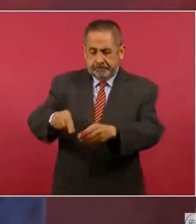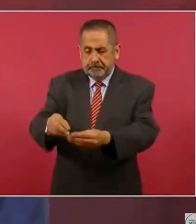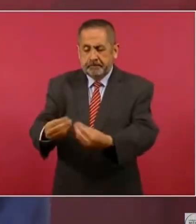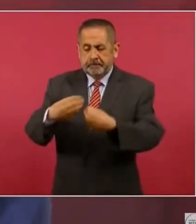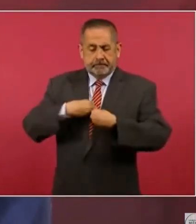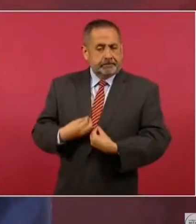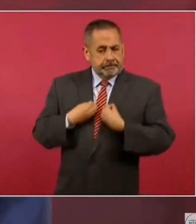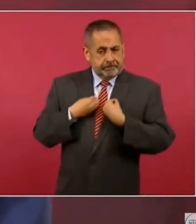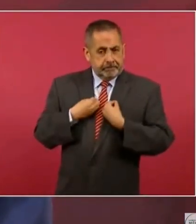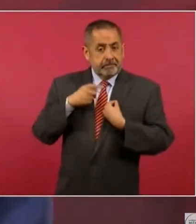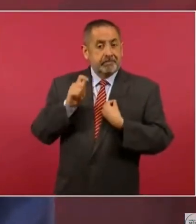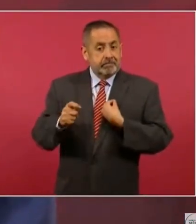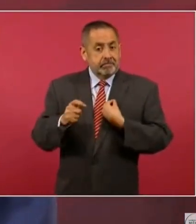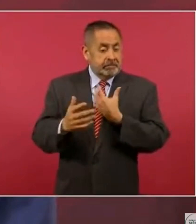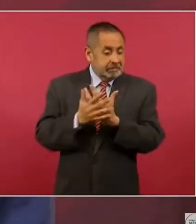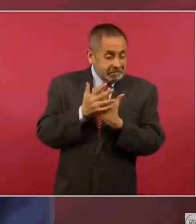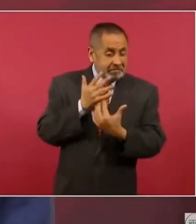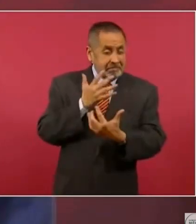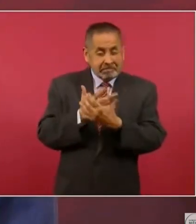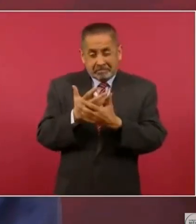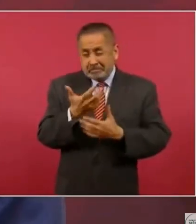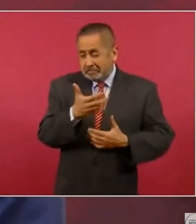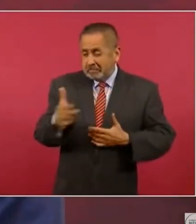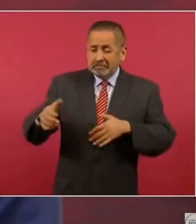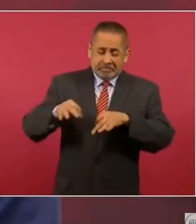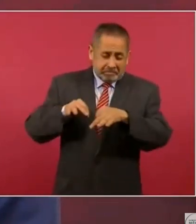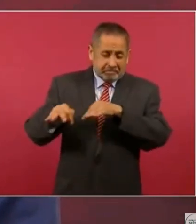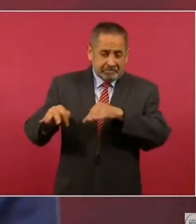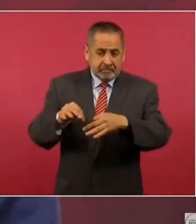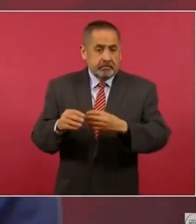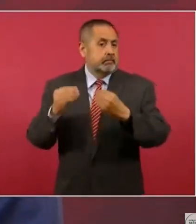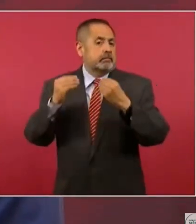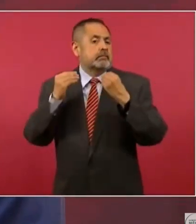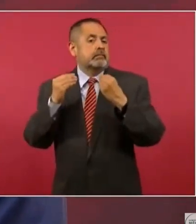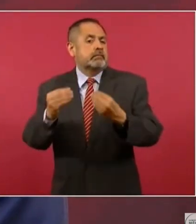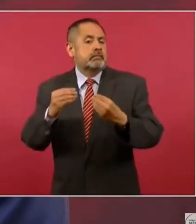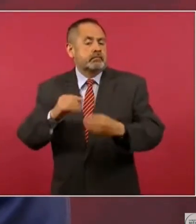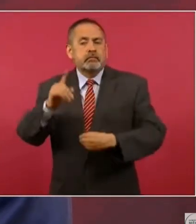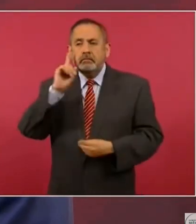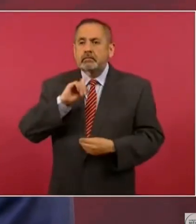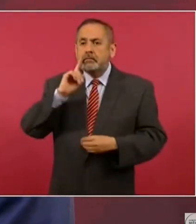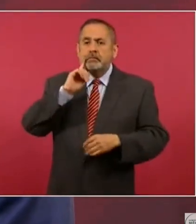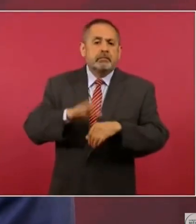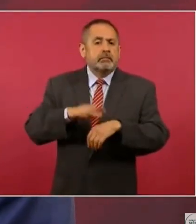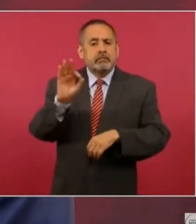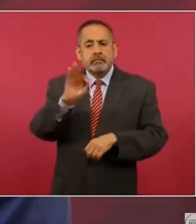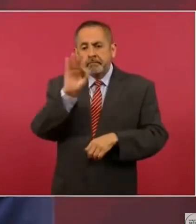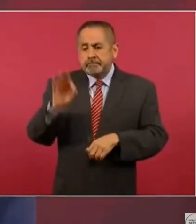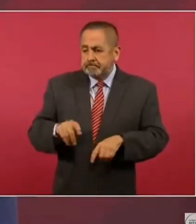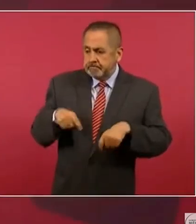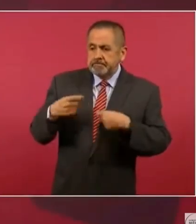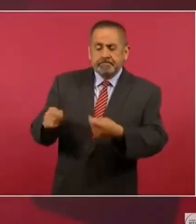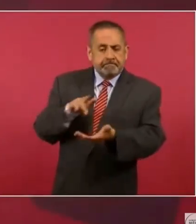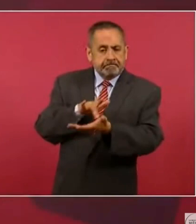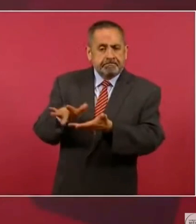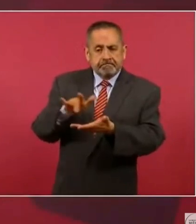campo, también el porcentaje de mujeres beneficiadas con este